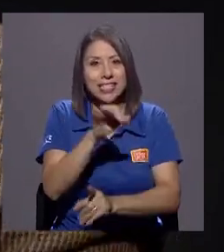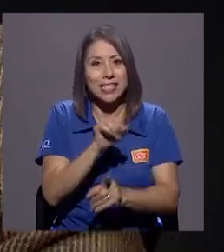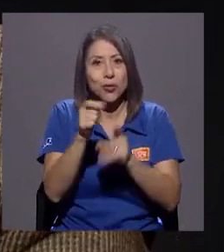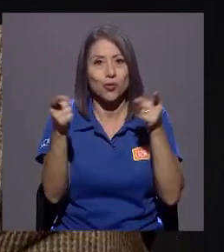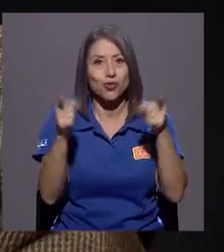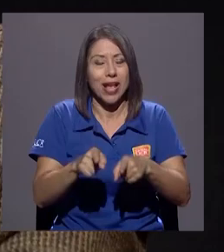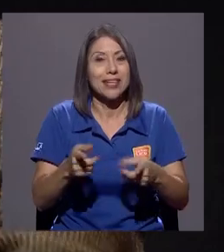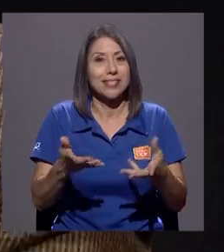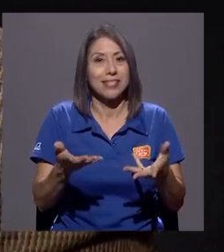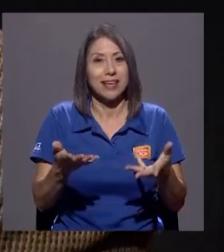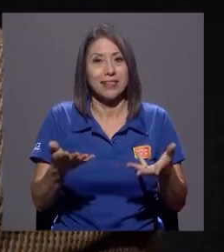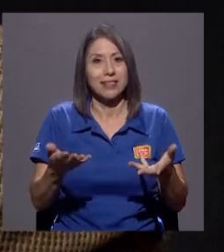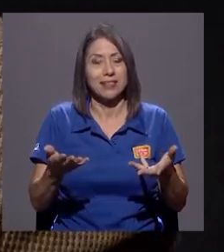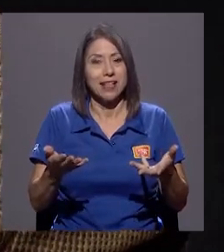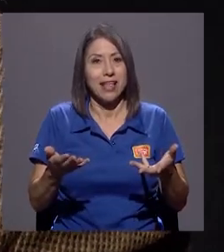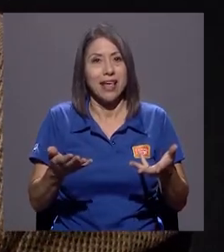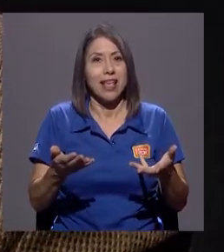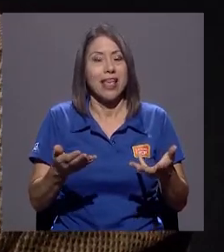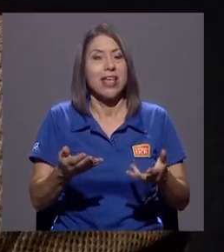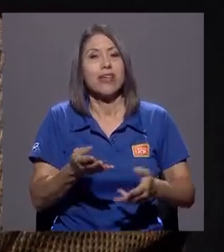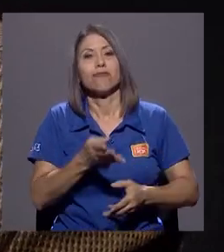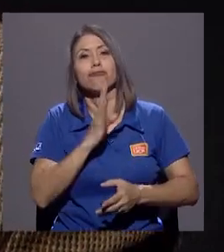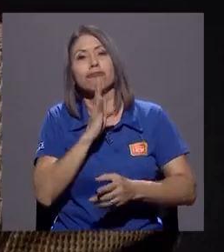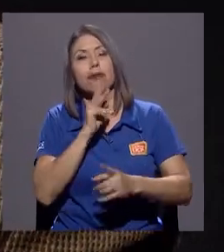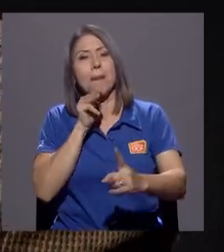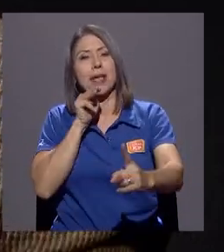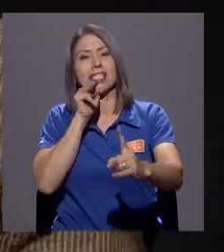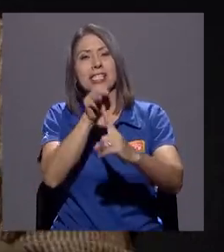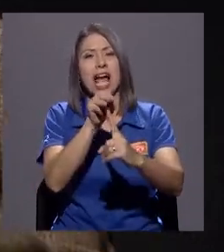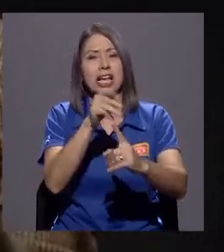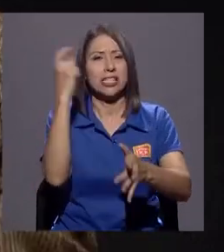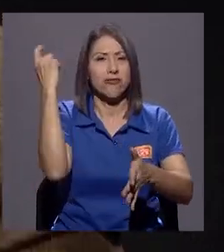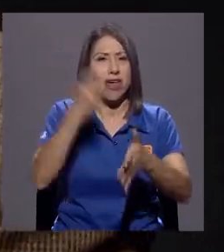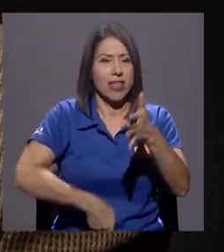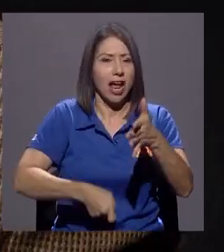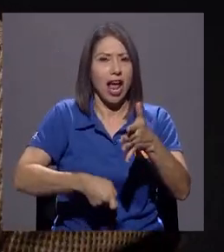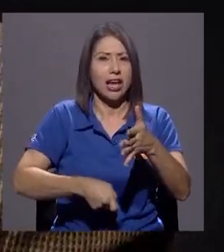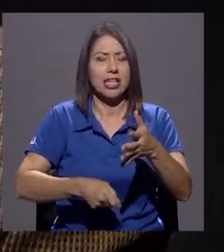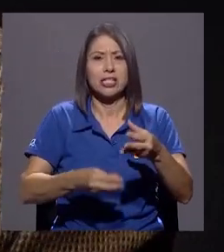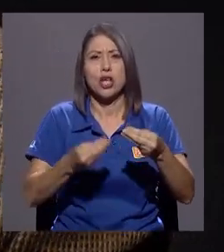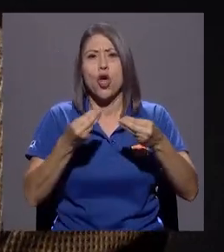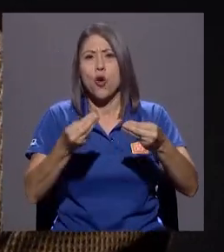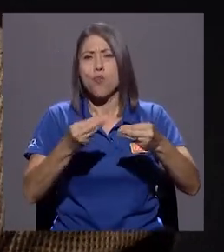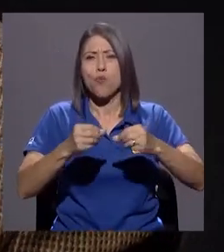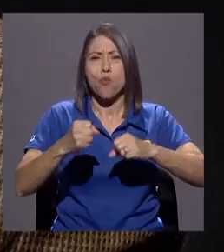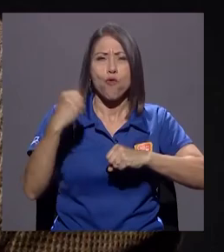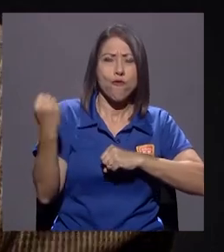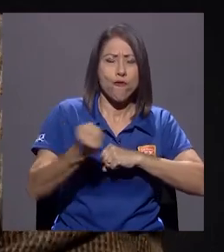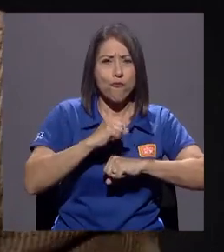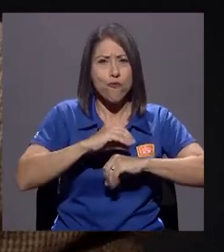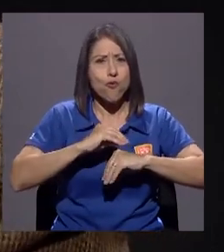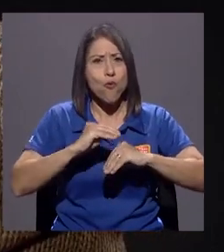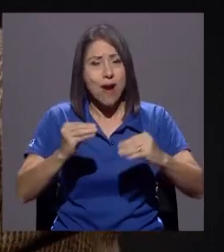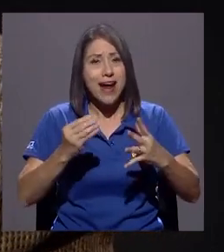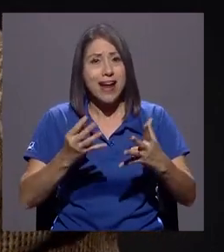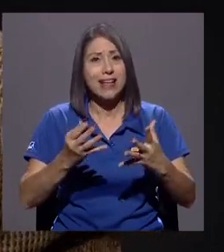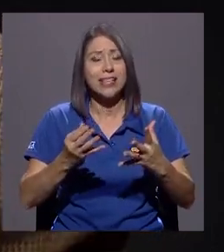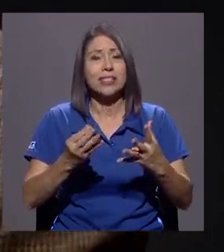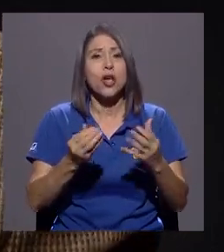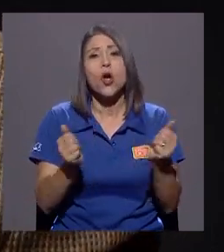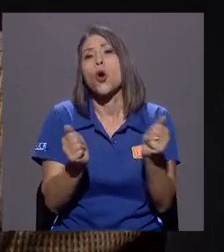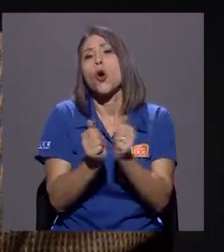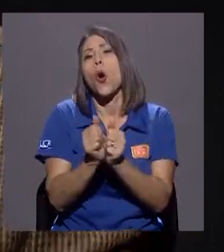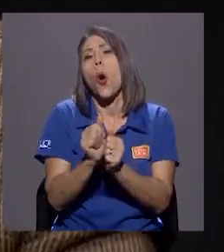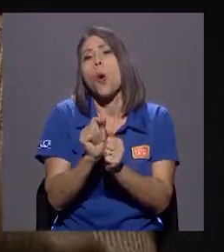hacen mensajes muy muy radicales muy encendidos de mucho de muy poco